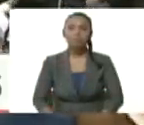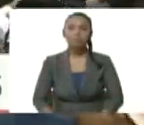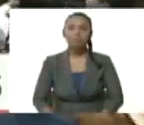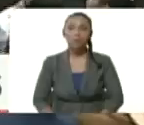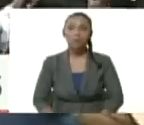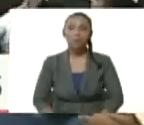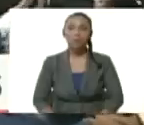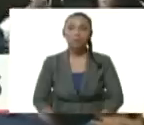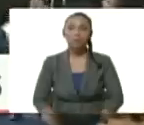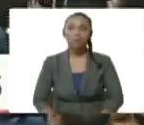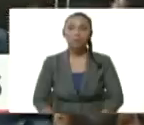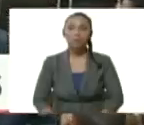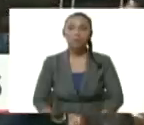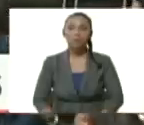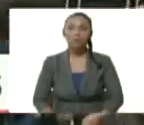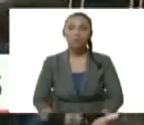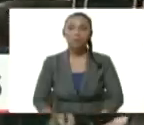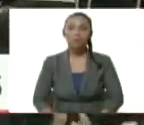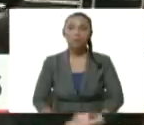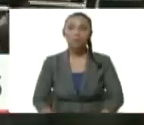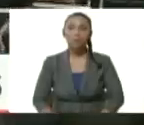Bueno, me parecen